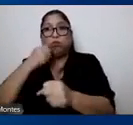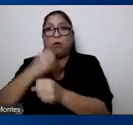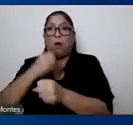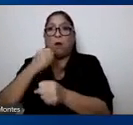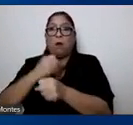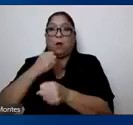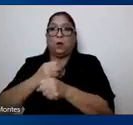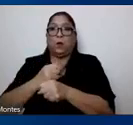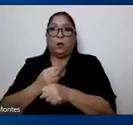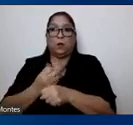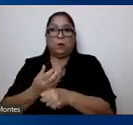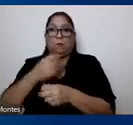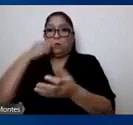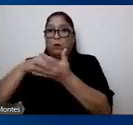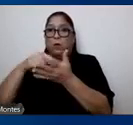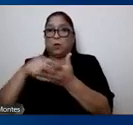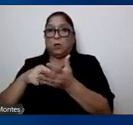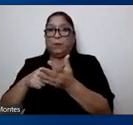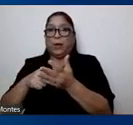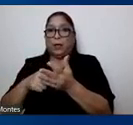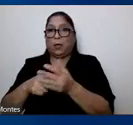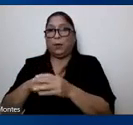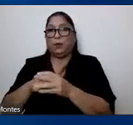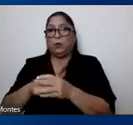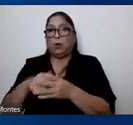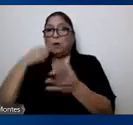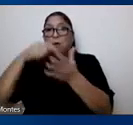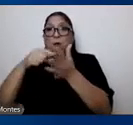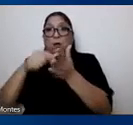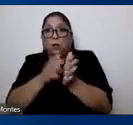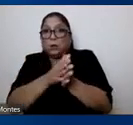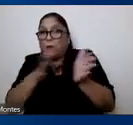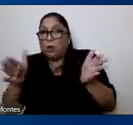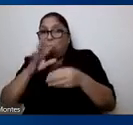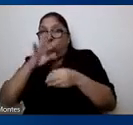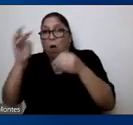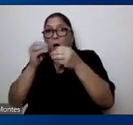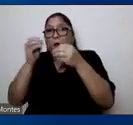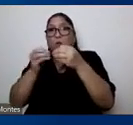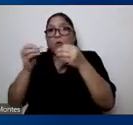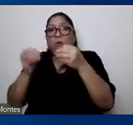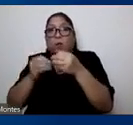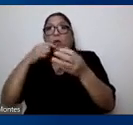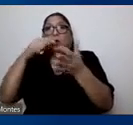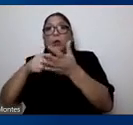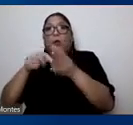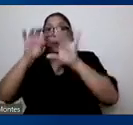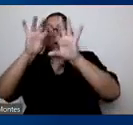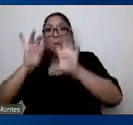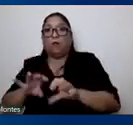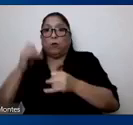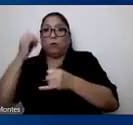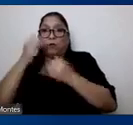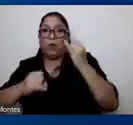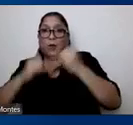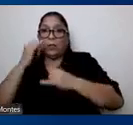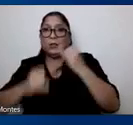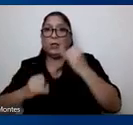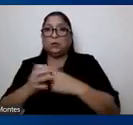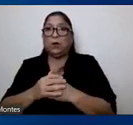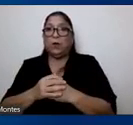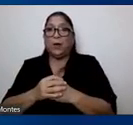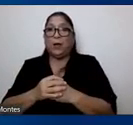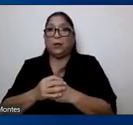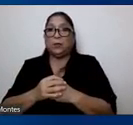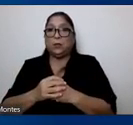de desaparecidos en este periodo han ido en aumento luego de la presentación del informe final de la CBR, pasando de 7.000